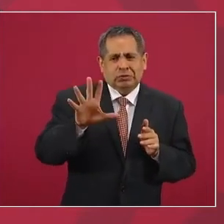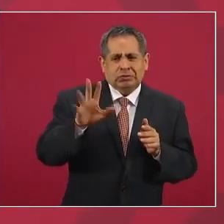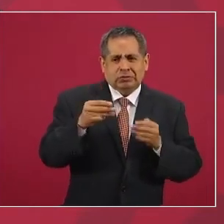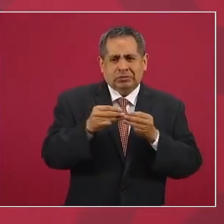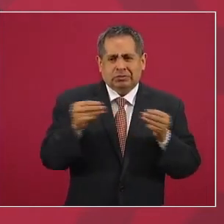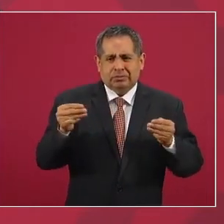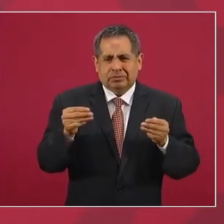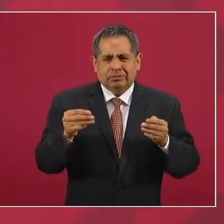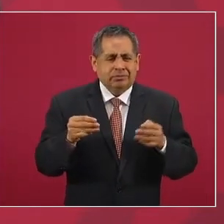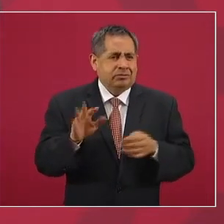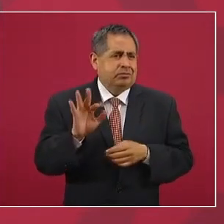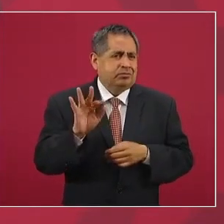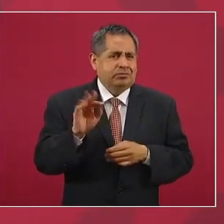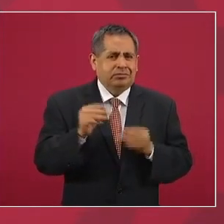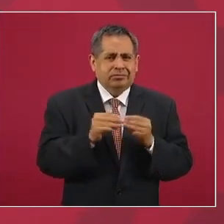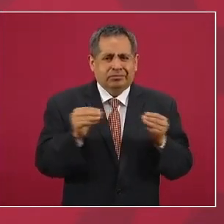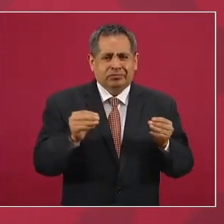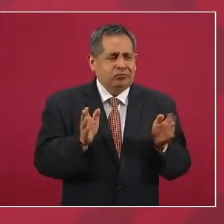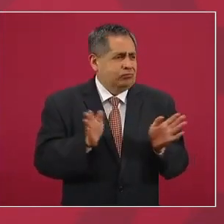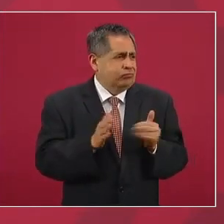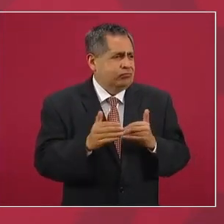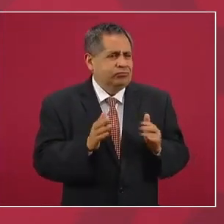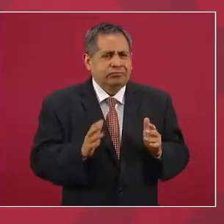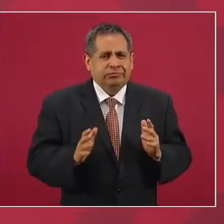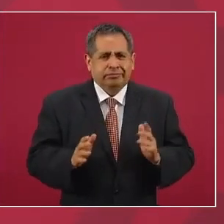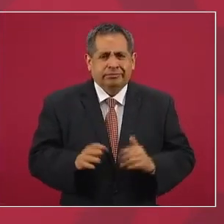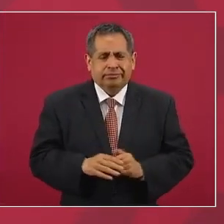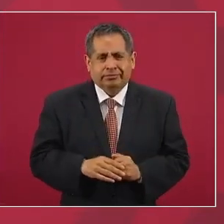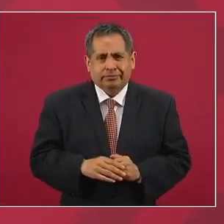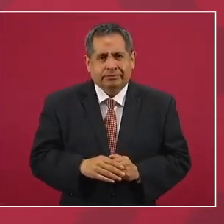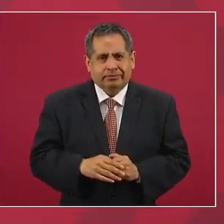metros cuadrados, 40 metros cuadrados,